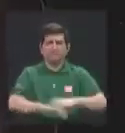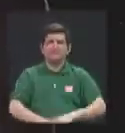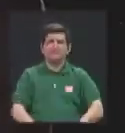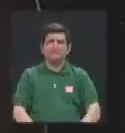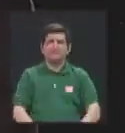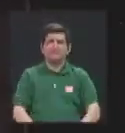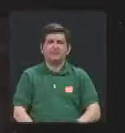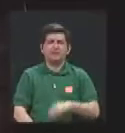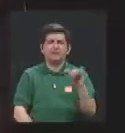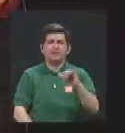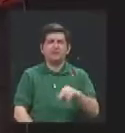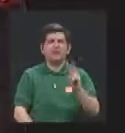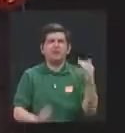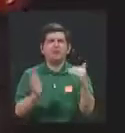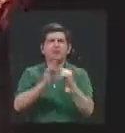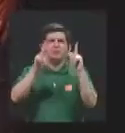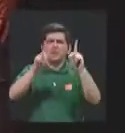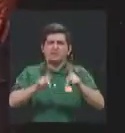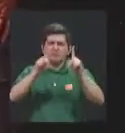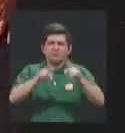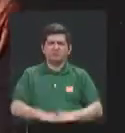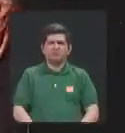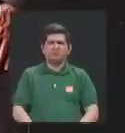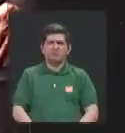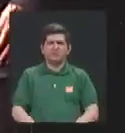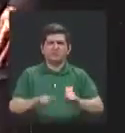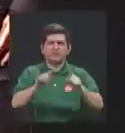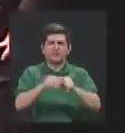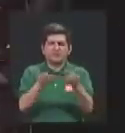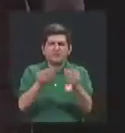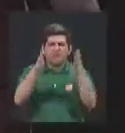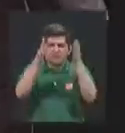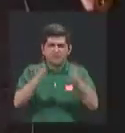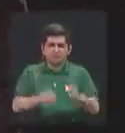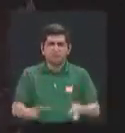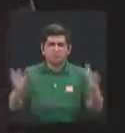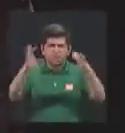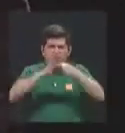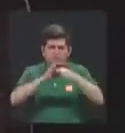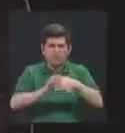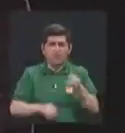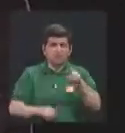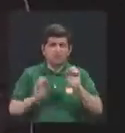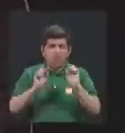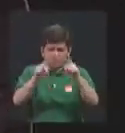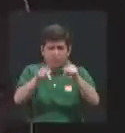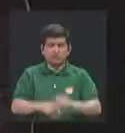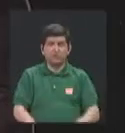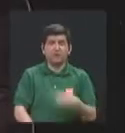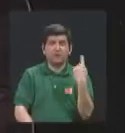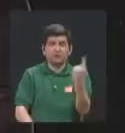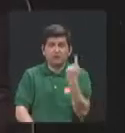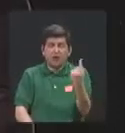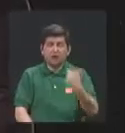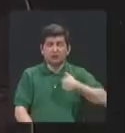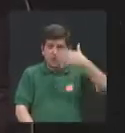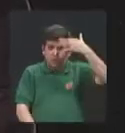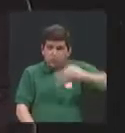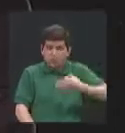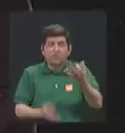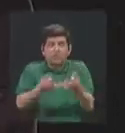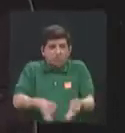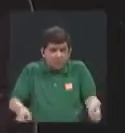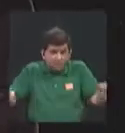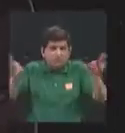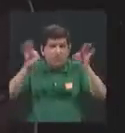película, a las casi 2,000 personas y productores asociados que le hicieron posible, y nada más